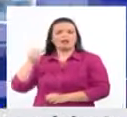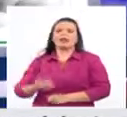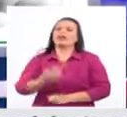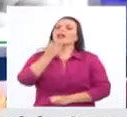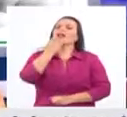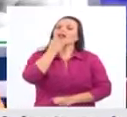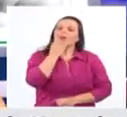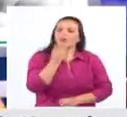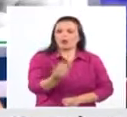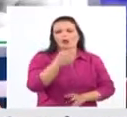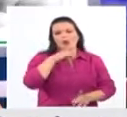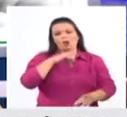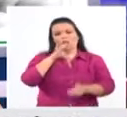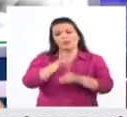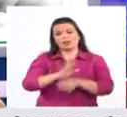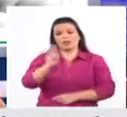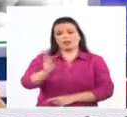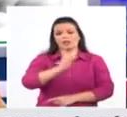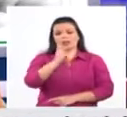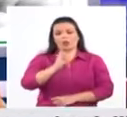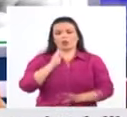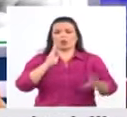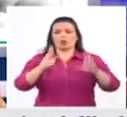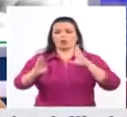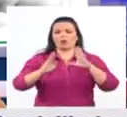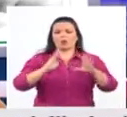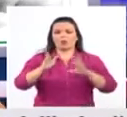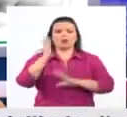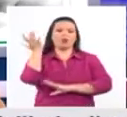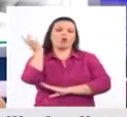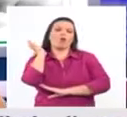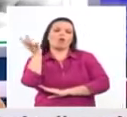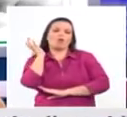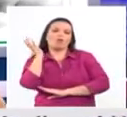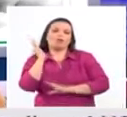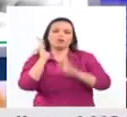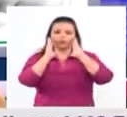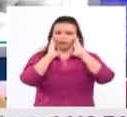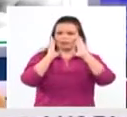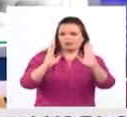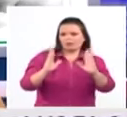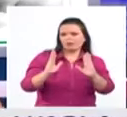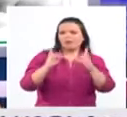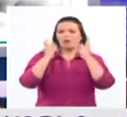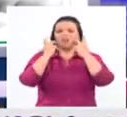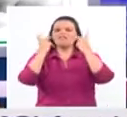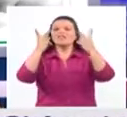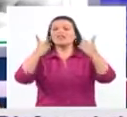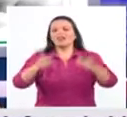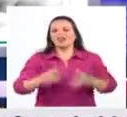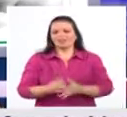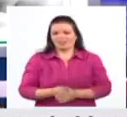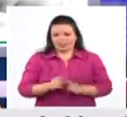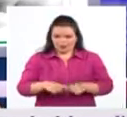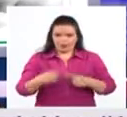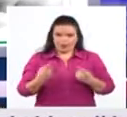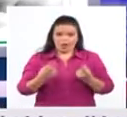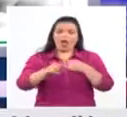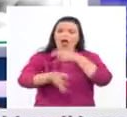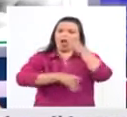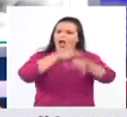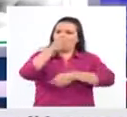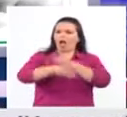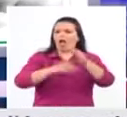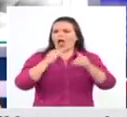el segundo momento de esta conferencia haciendo alusión a la vida, porque vamos a estar hablando de cómo impacta esta